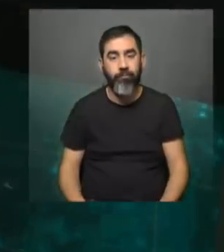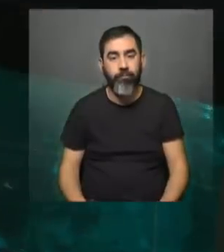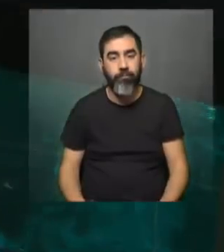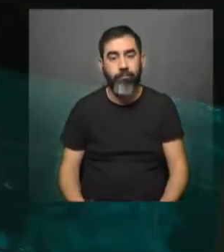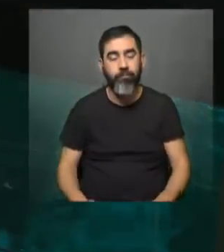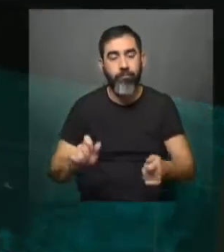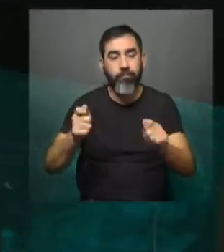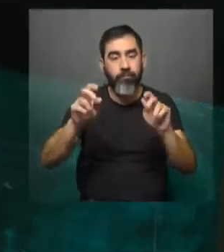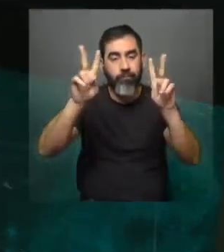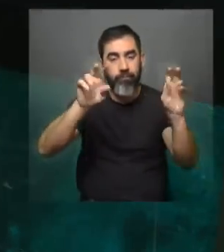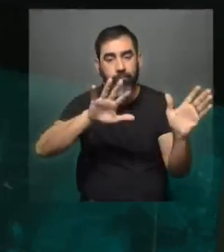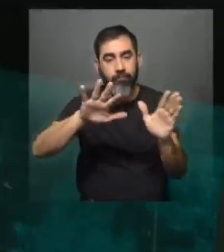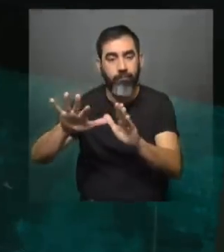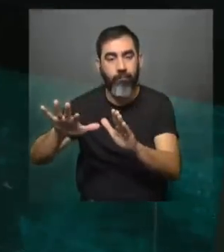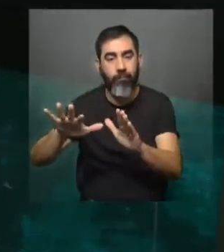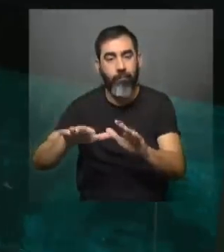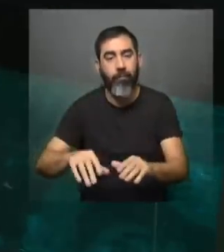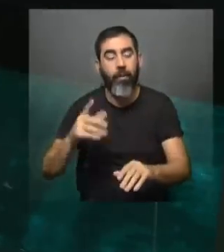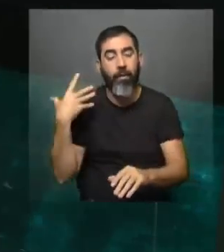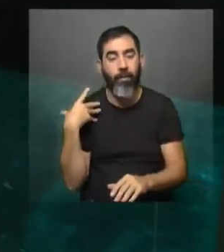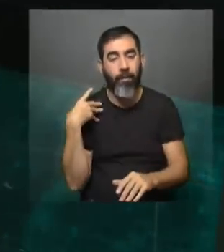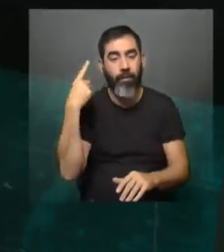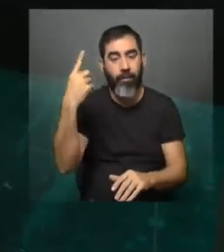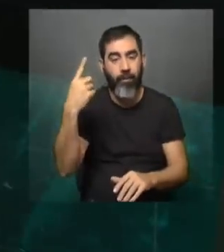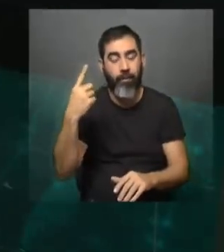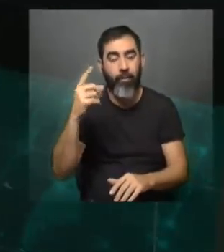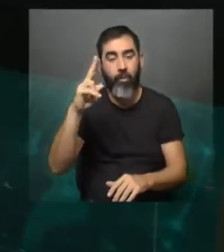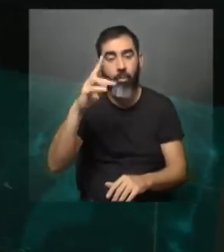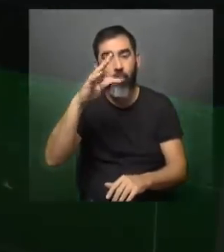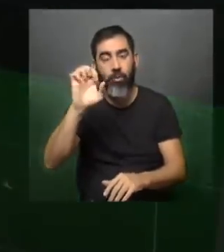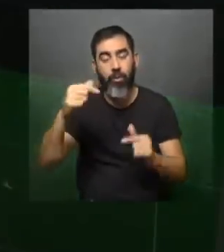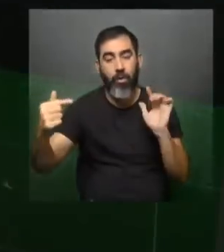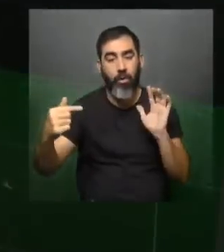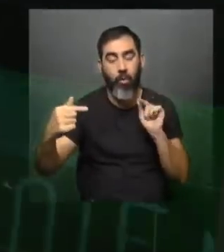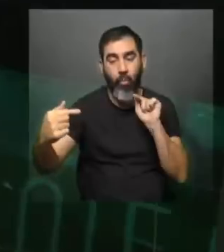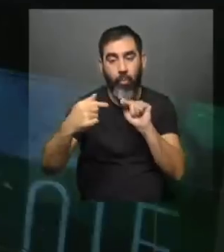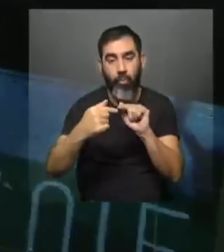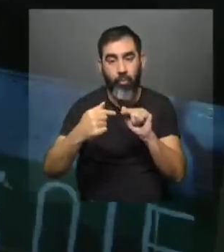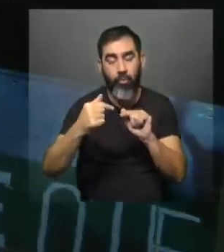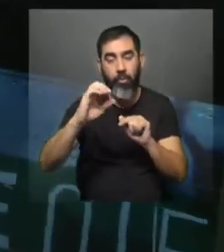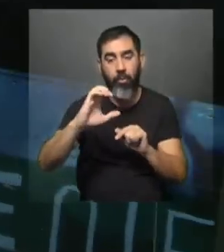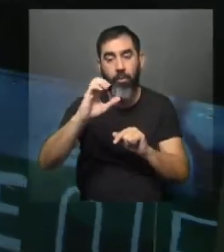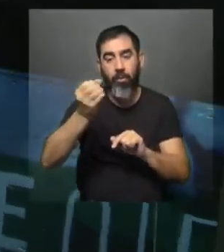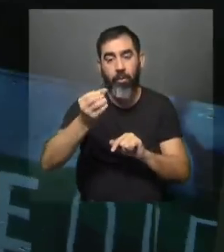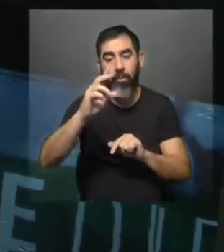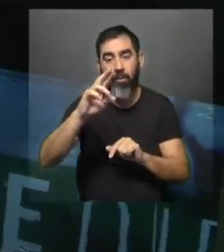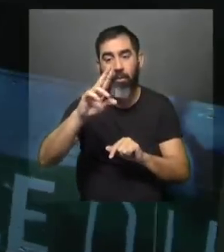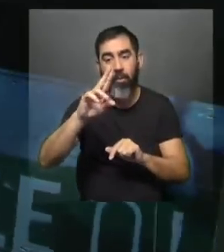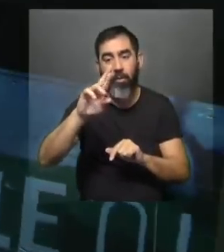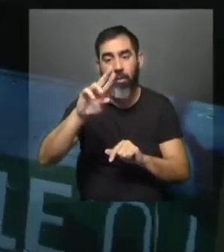y que hablemos ahora de tema porque la directora de ute por la oposición Fernanda Cardona decidió